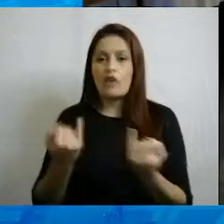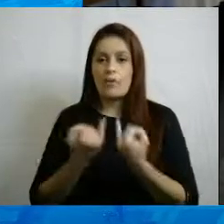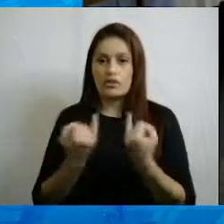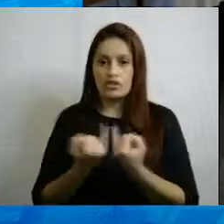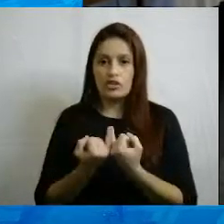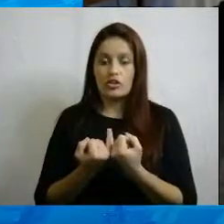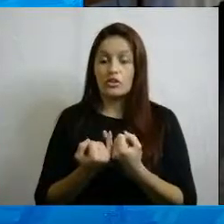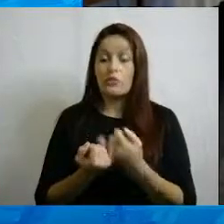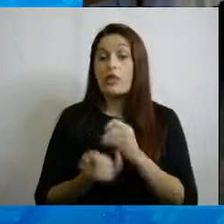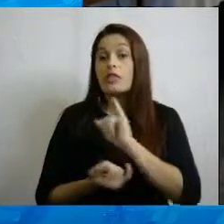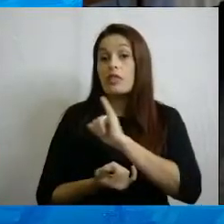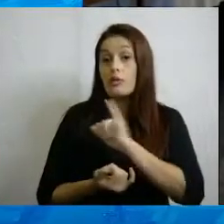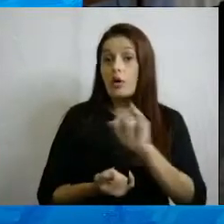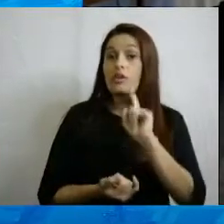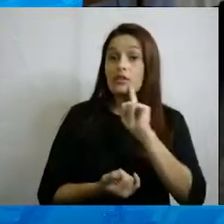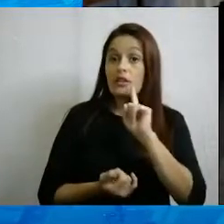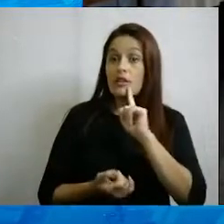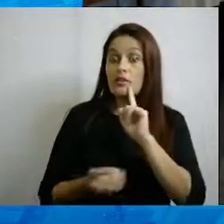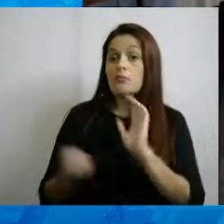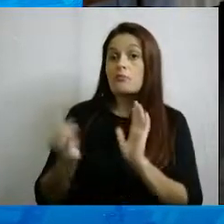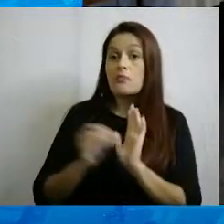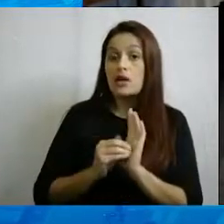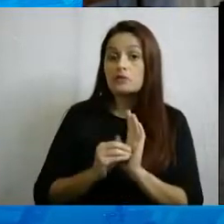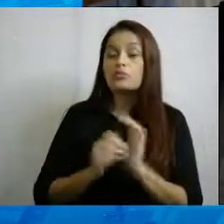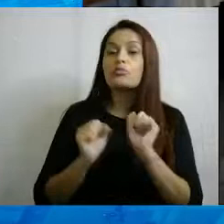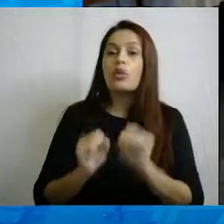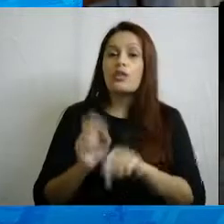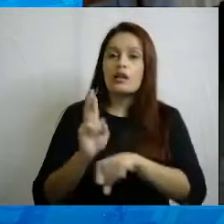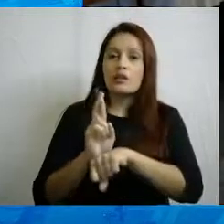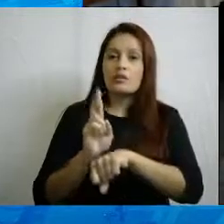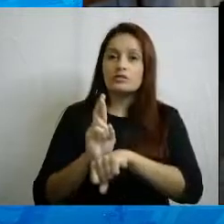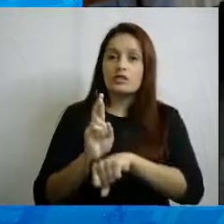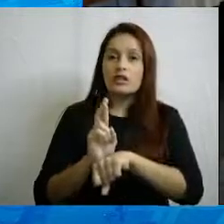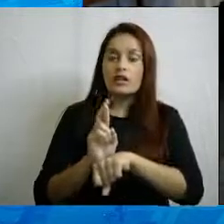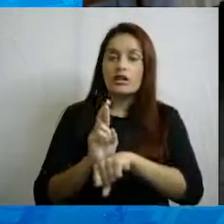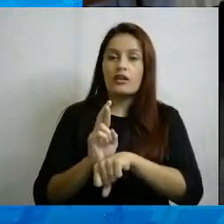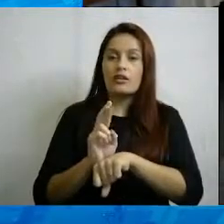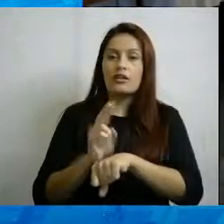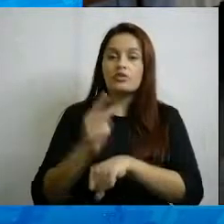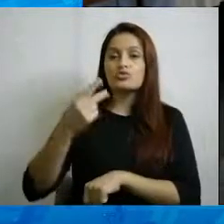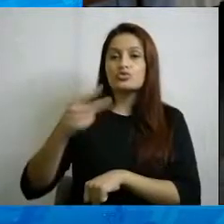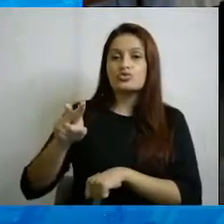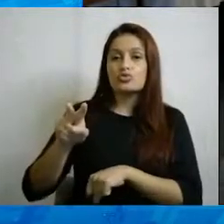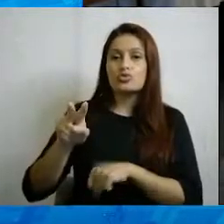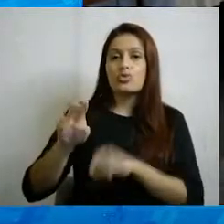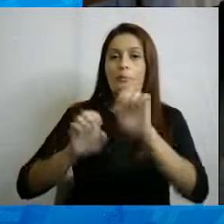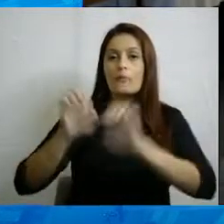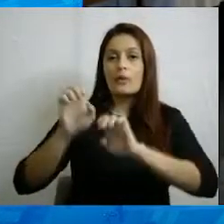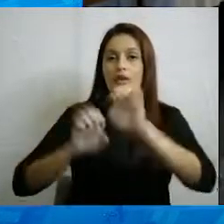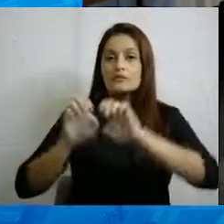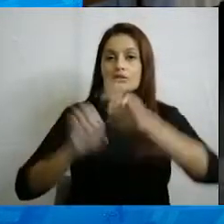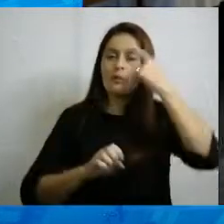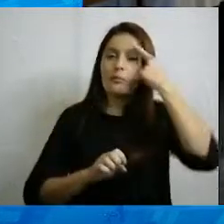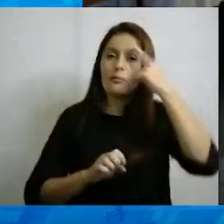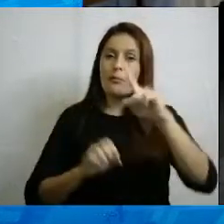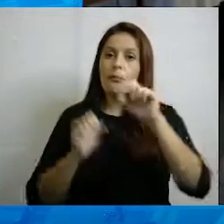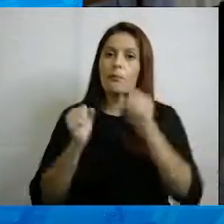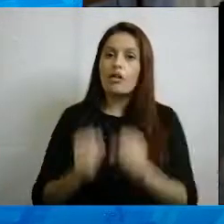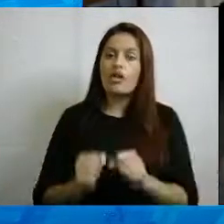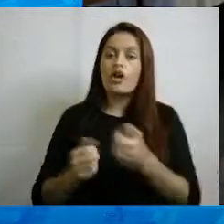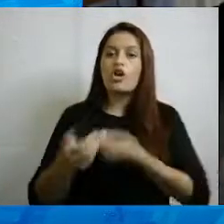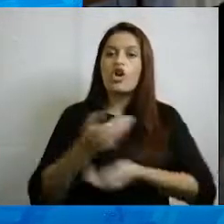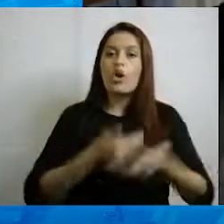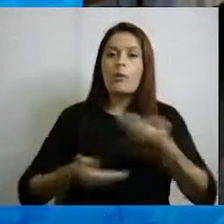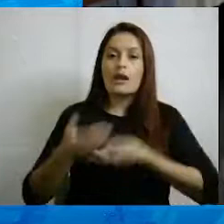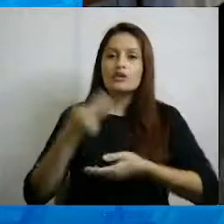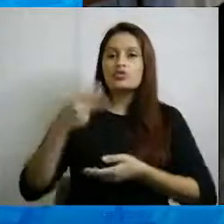ser necesario, que se le pueda citar a representantes de esta empresa para poder compartir